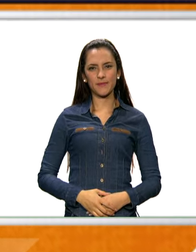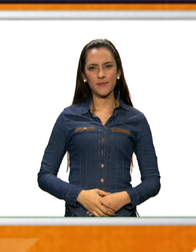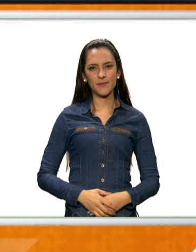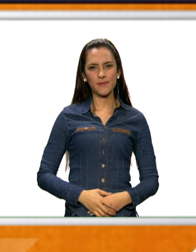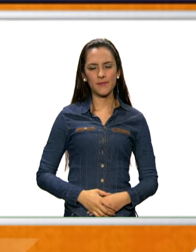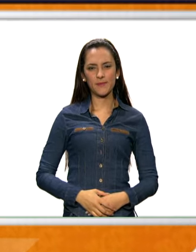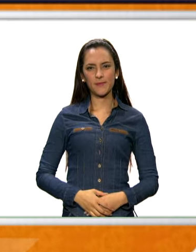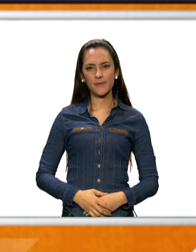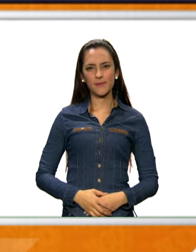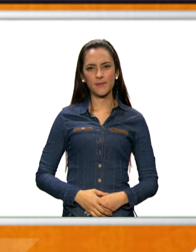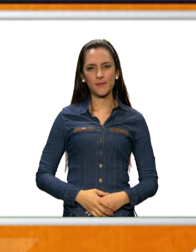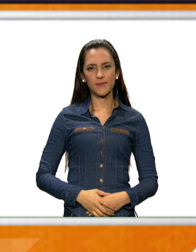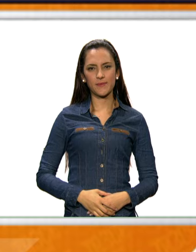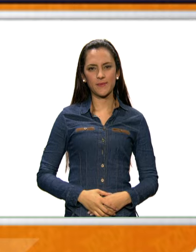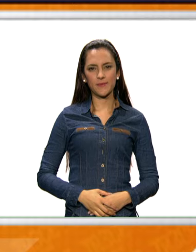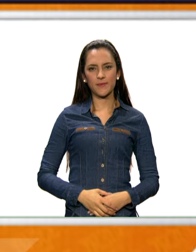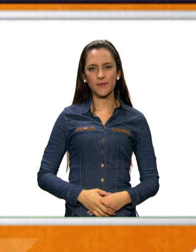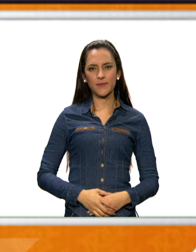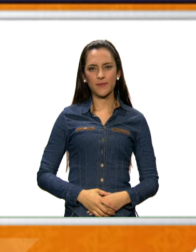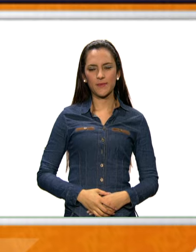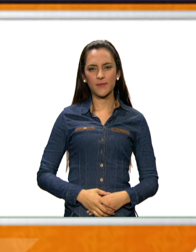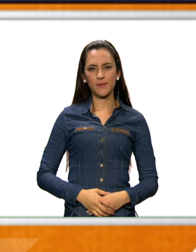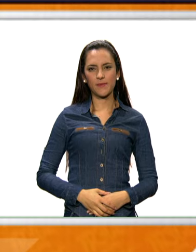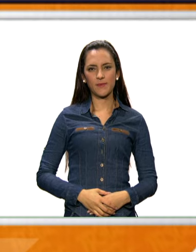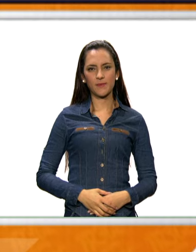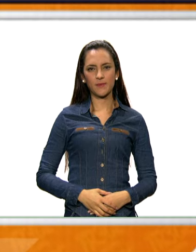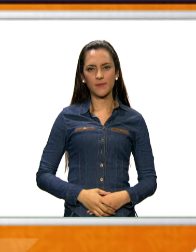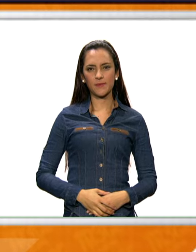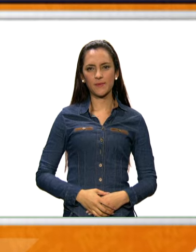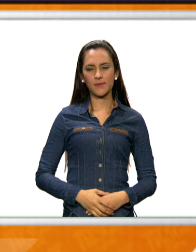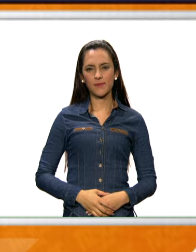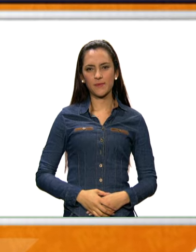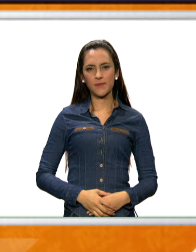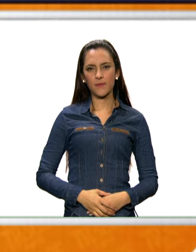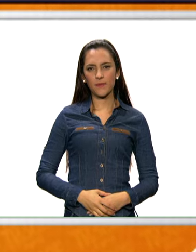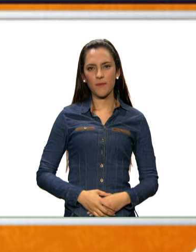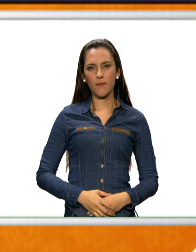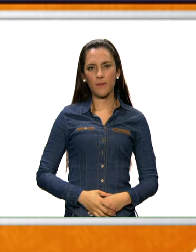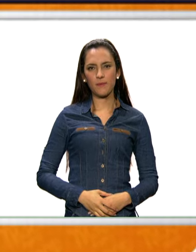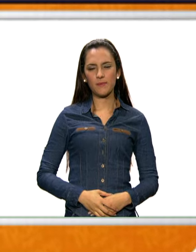everybody be cool. You be cool.